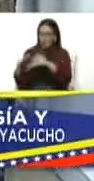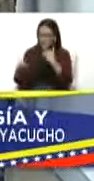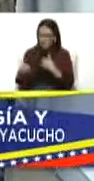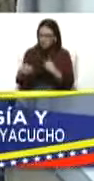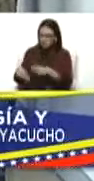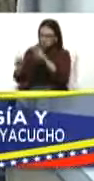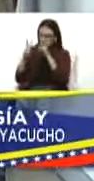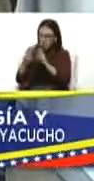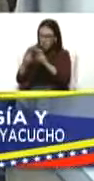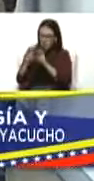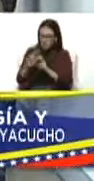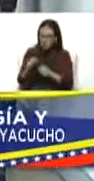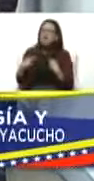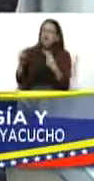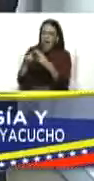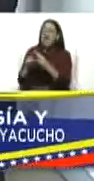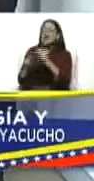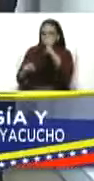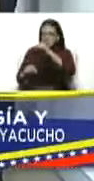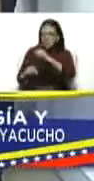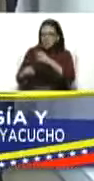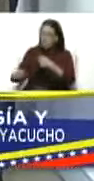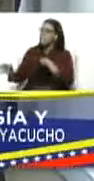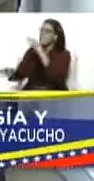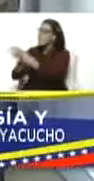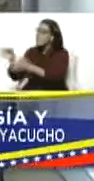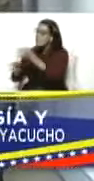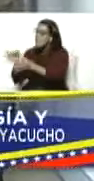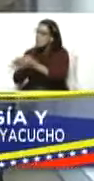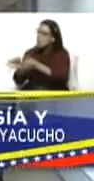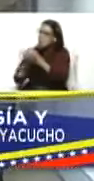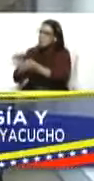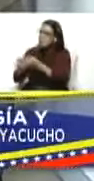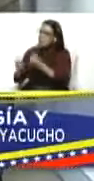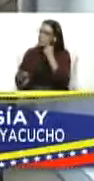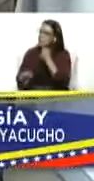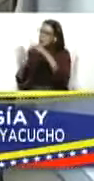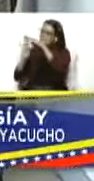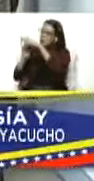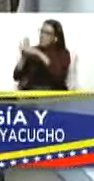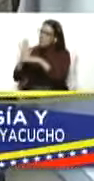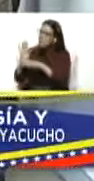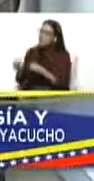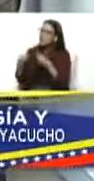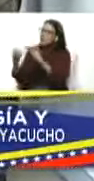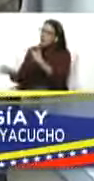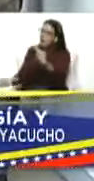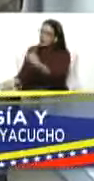cosa, hagan esto, un inciso y le meten tal inyección y está curada.